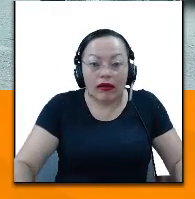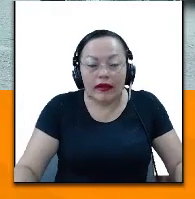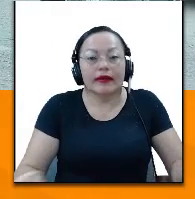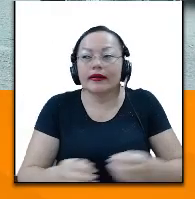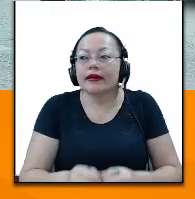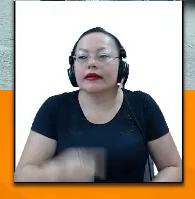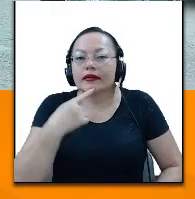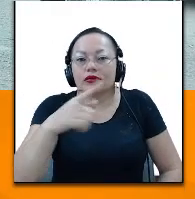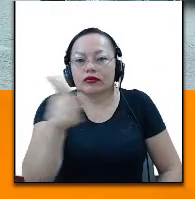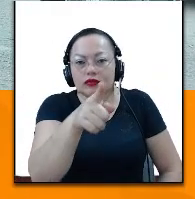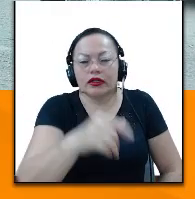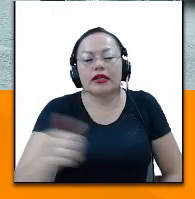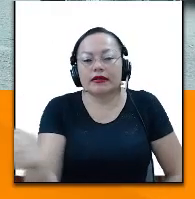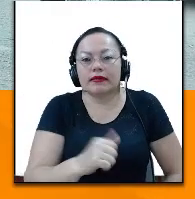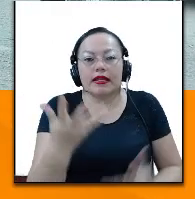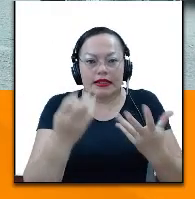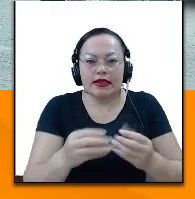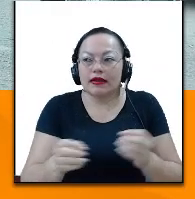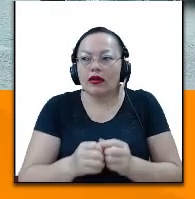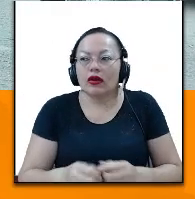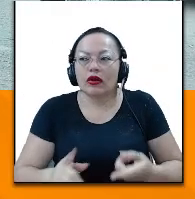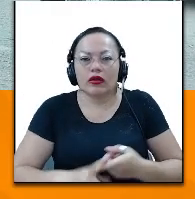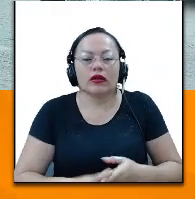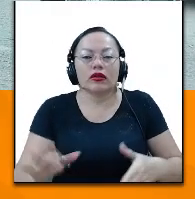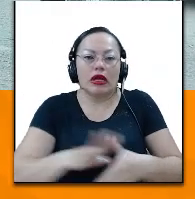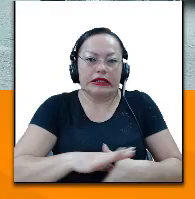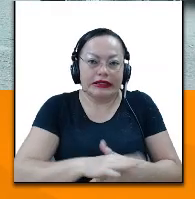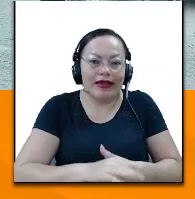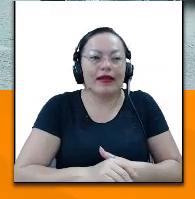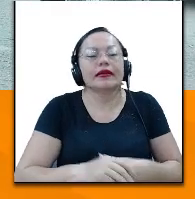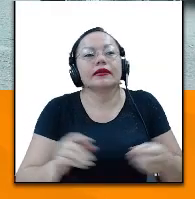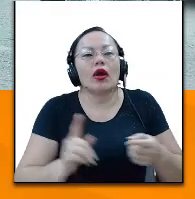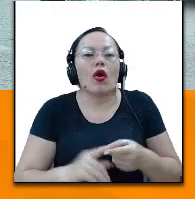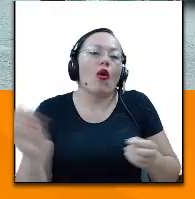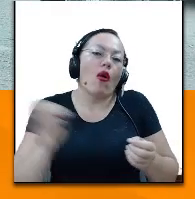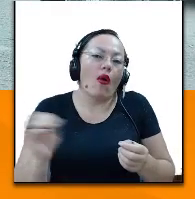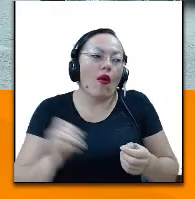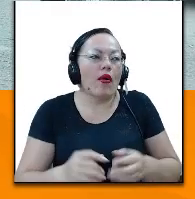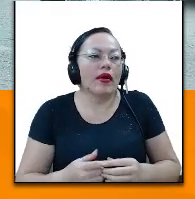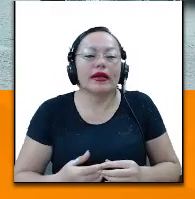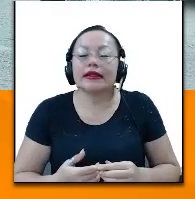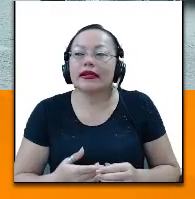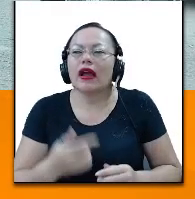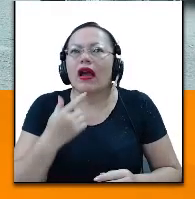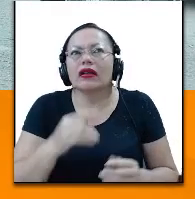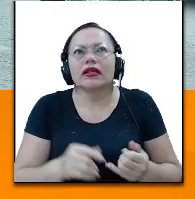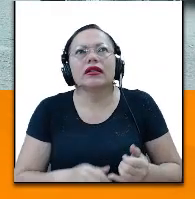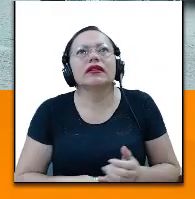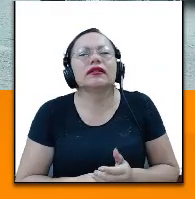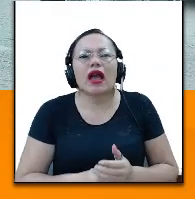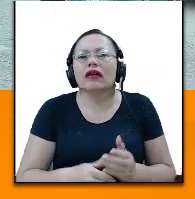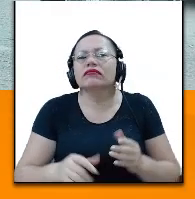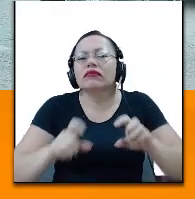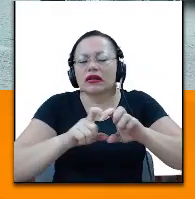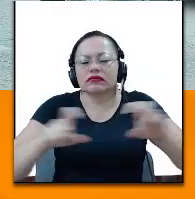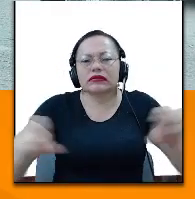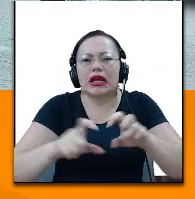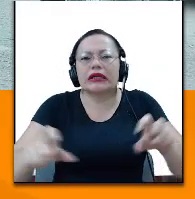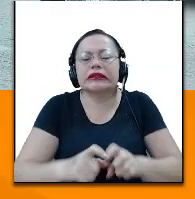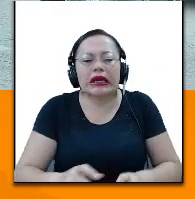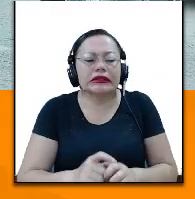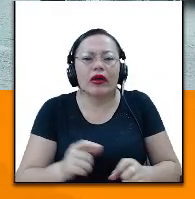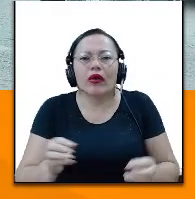quiera movilizarse lo puede hacer en los taxis que tienen pico y placa. Ay, no, que es que yo, es mi compañero de trabajo y